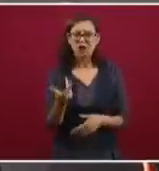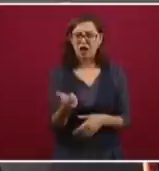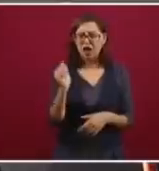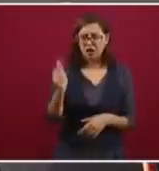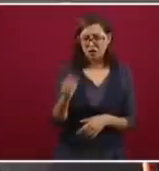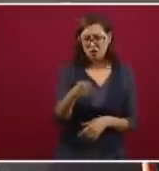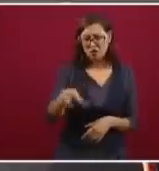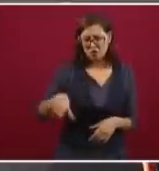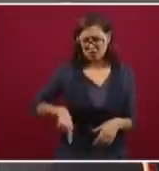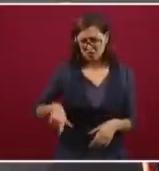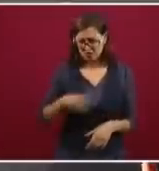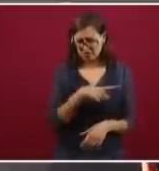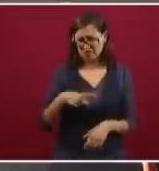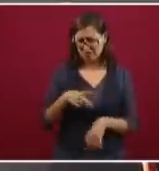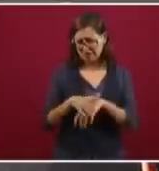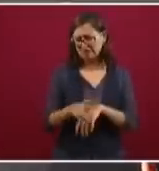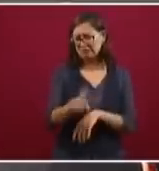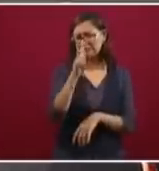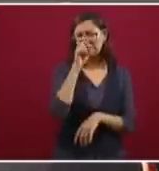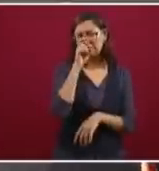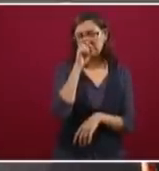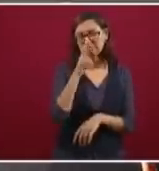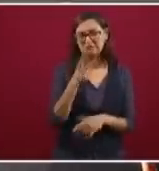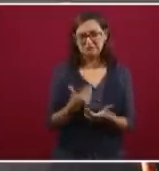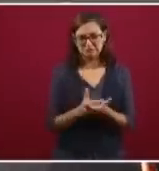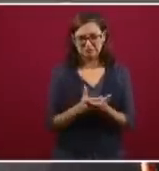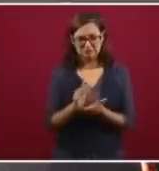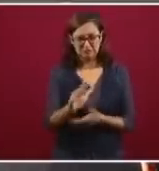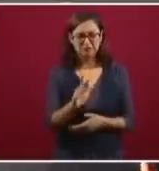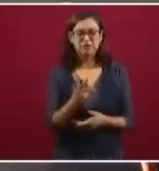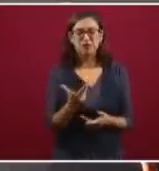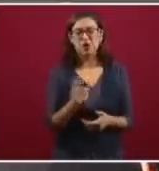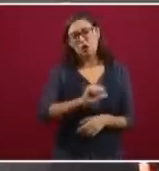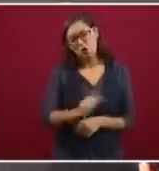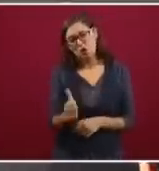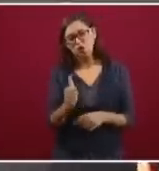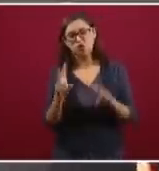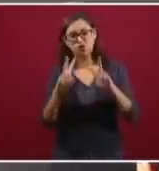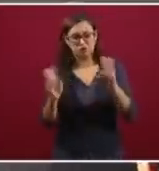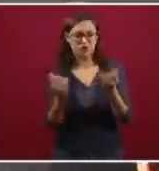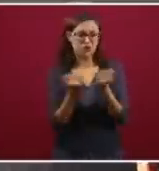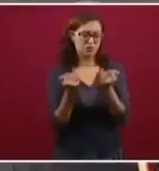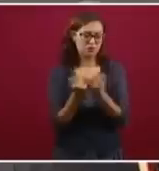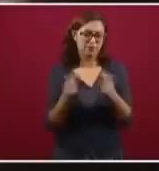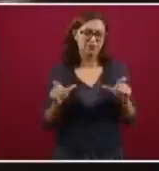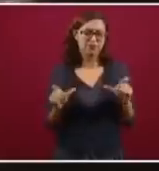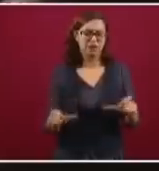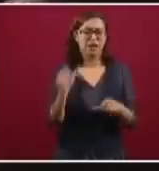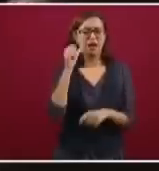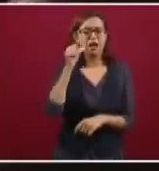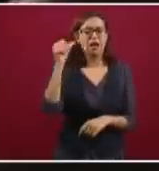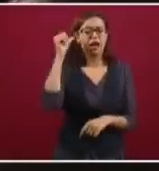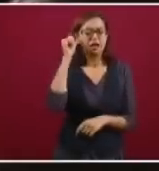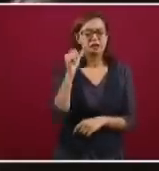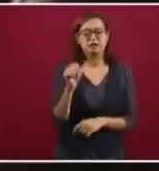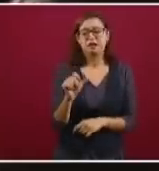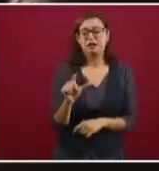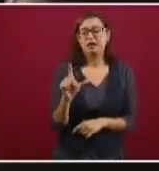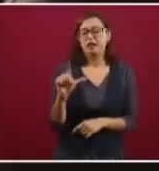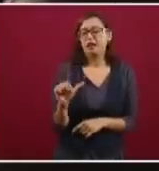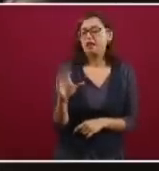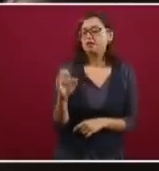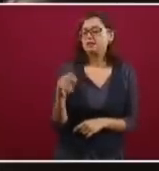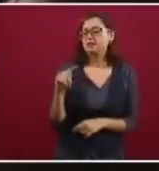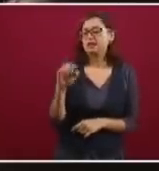por una parte y la otra, que también tiene que ver con bloqueos. Ayer la CENTE estuvo bloqueando durante varias horas la Cámara